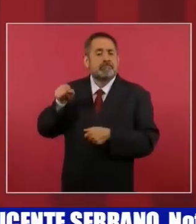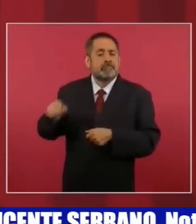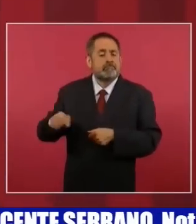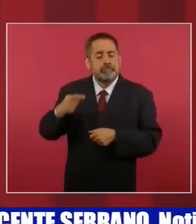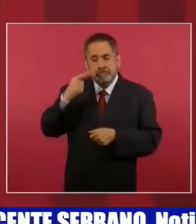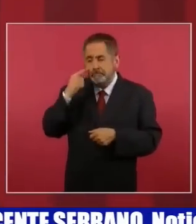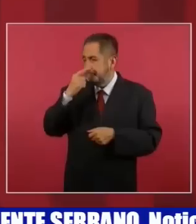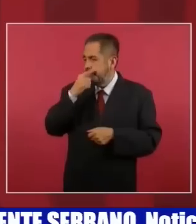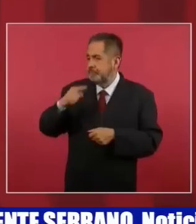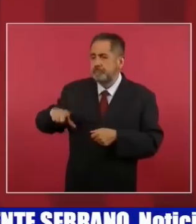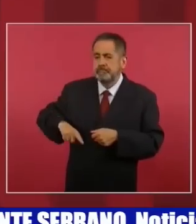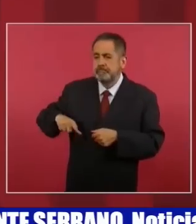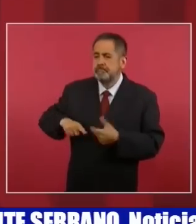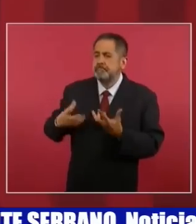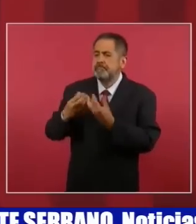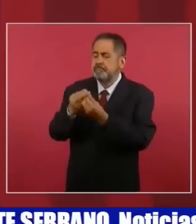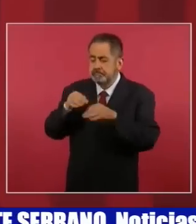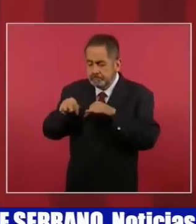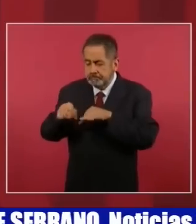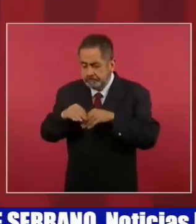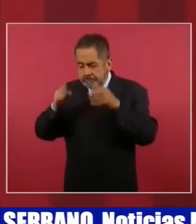de...